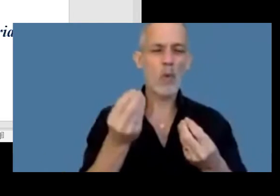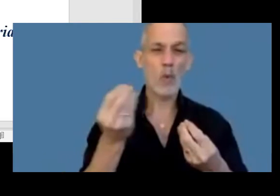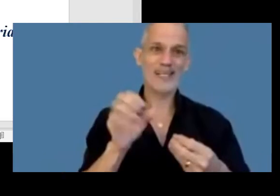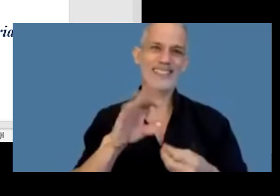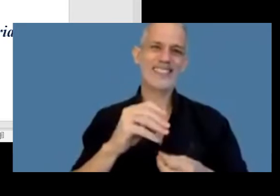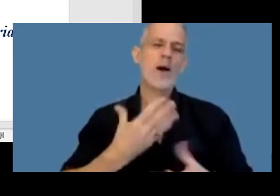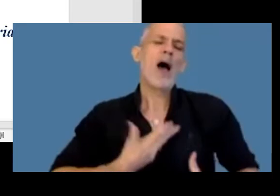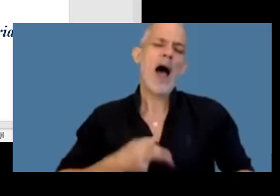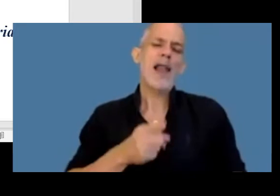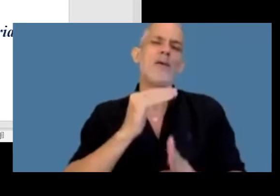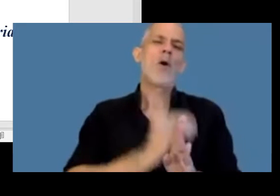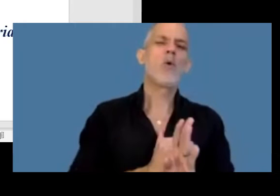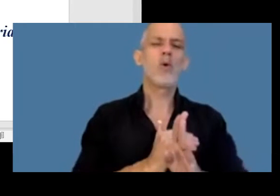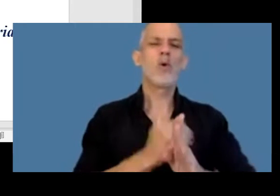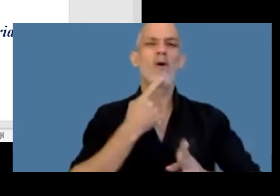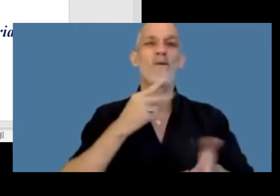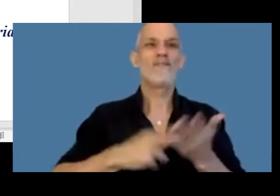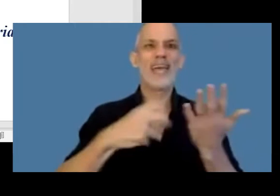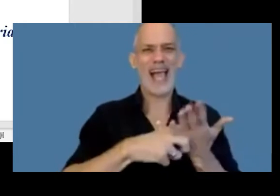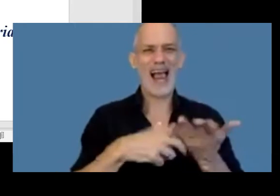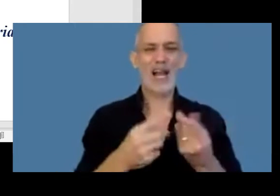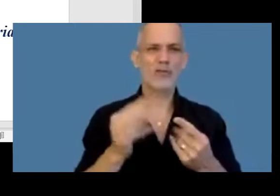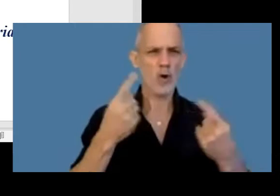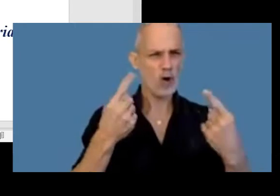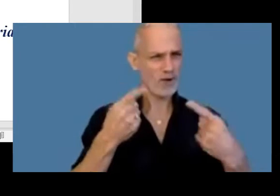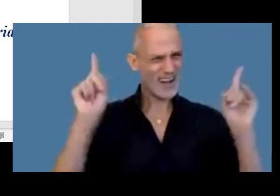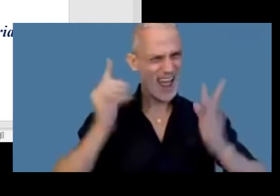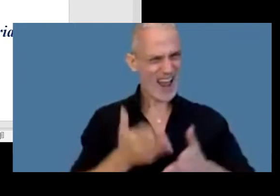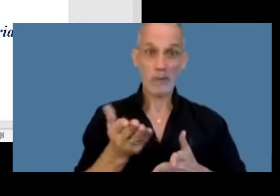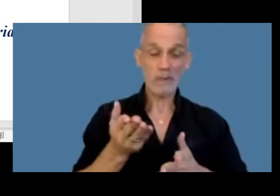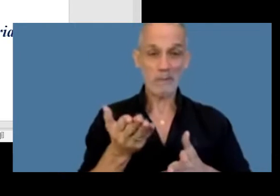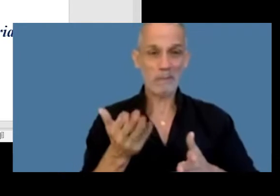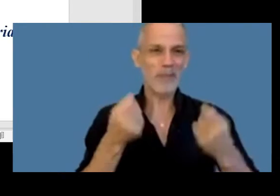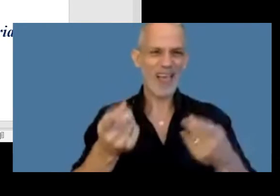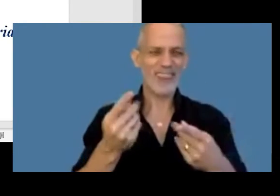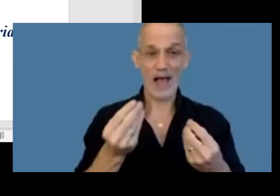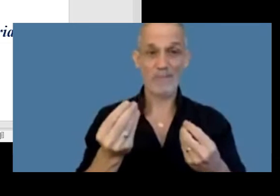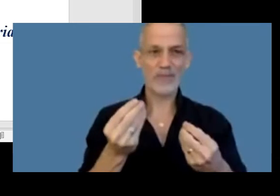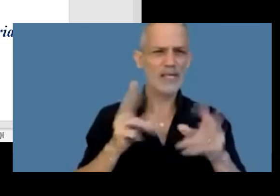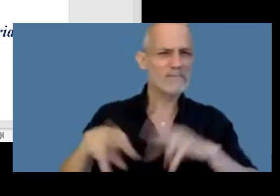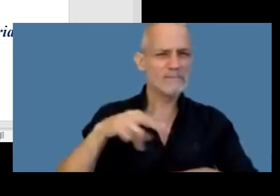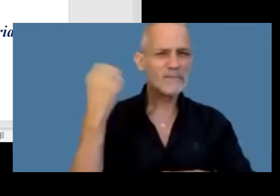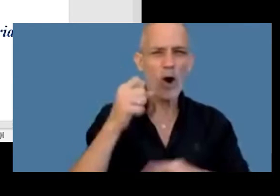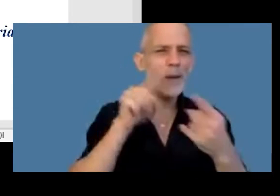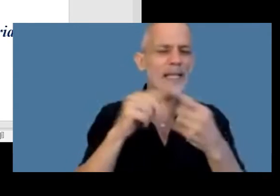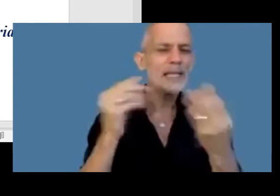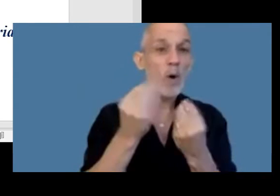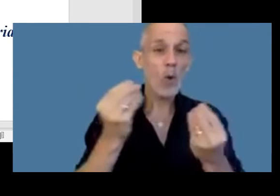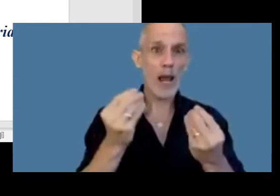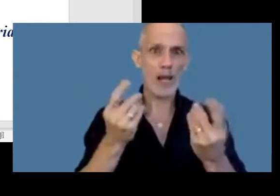fiscal. Se dan cosas totalmente atípicas, porque en realidad lo que se busca es de sostener